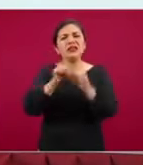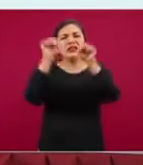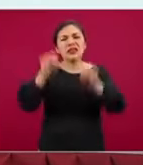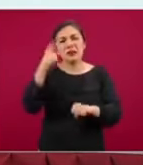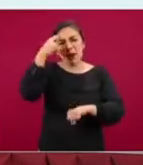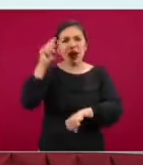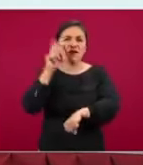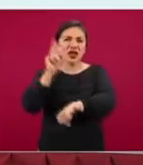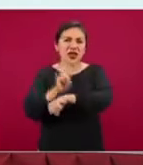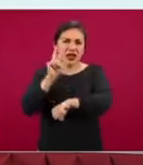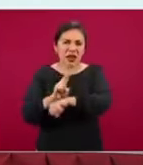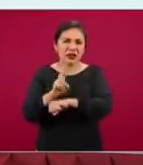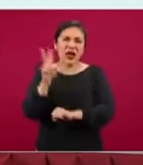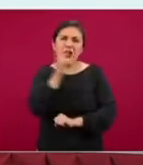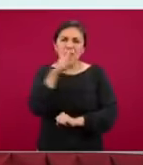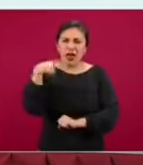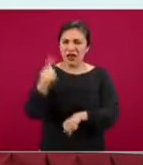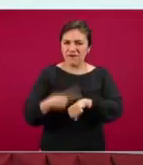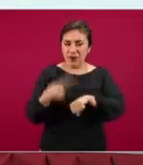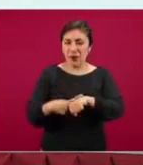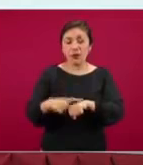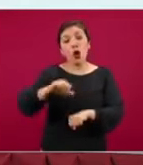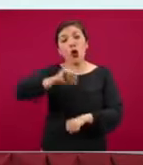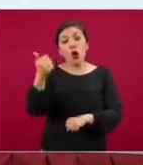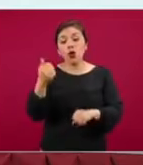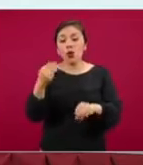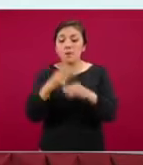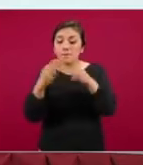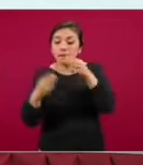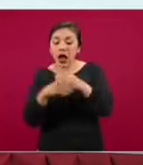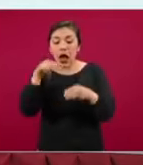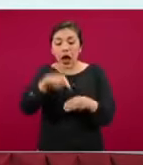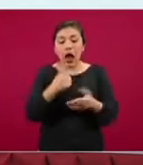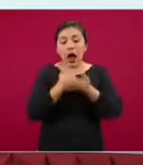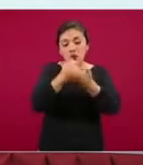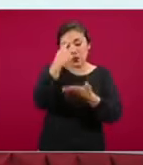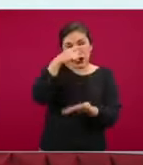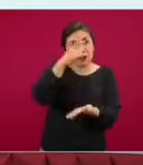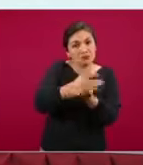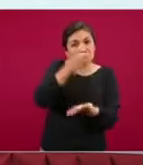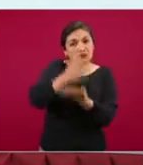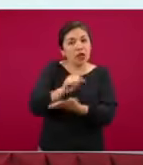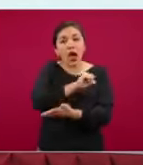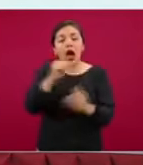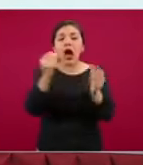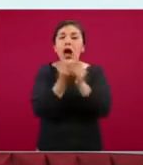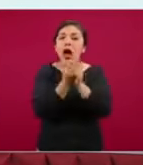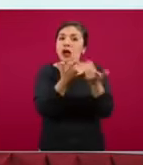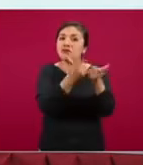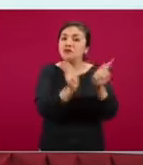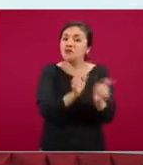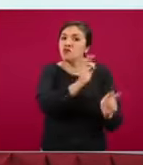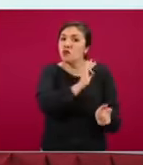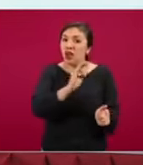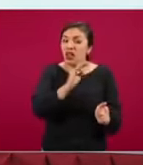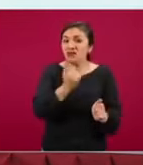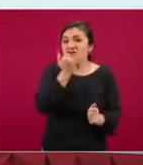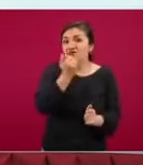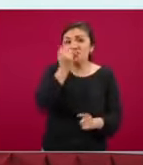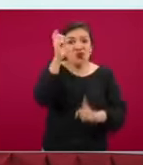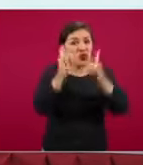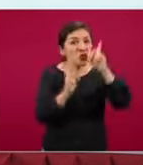Respiratoria, es la herramienta informática en donde se notifican todos los casos sospechosos de